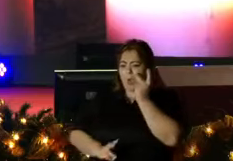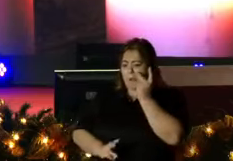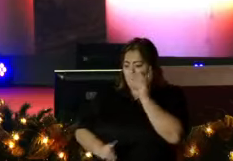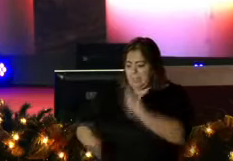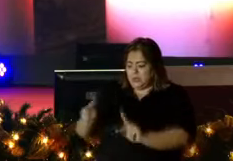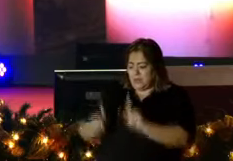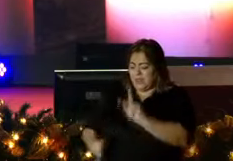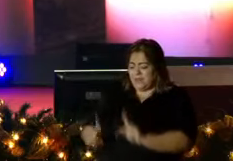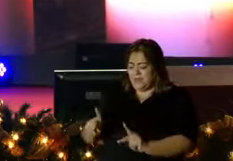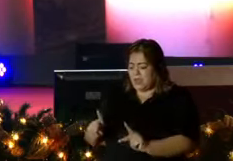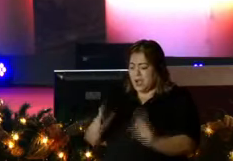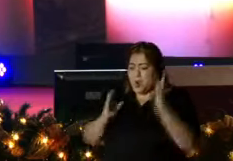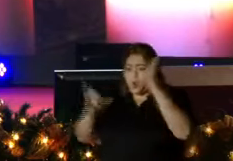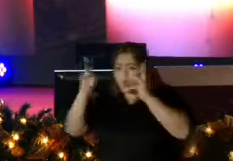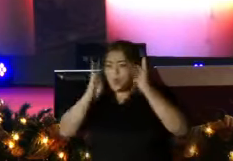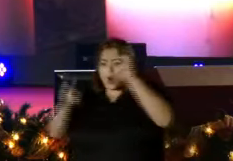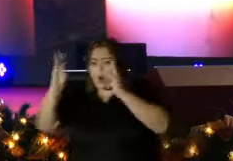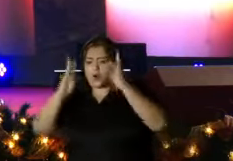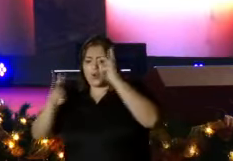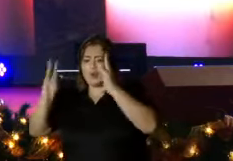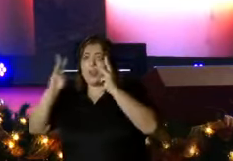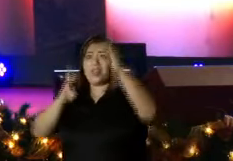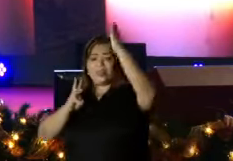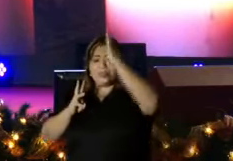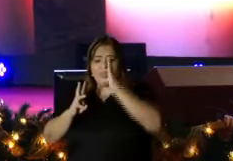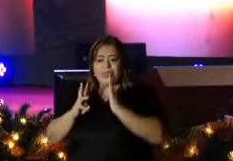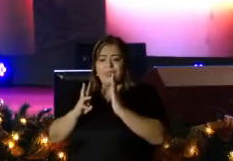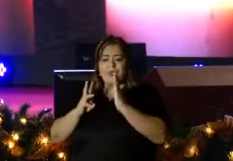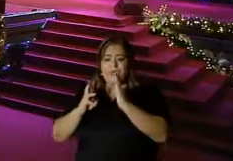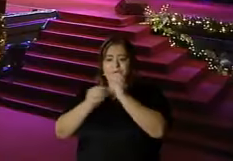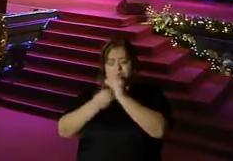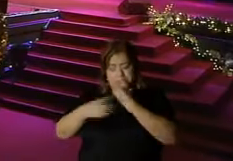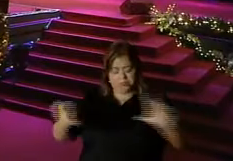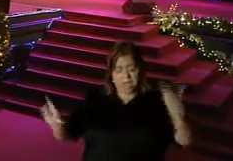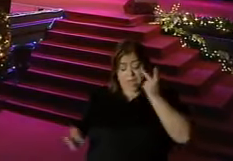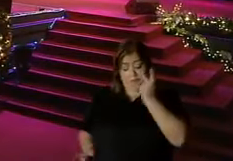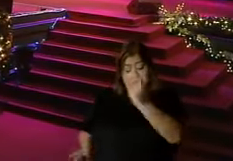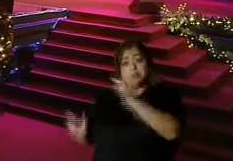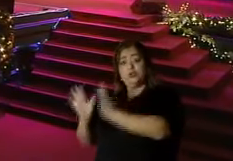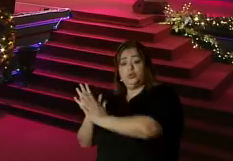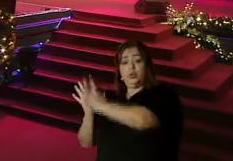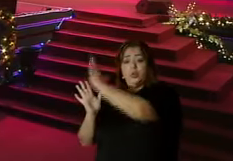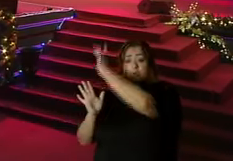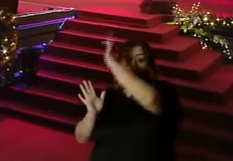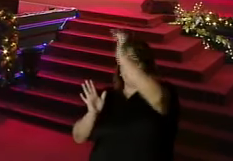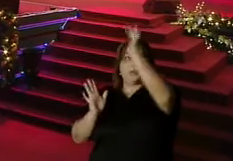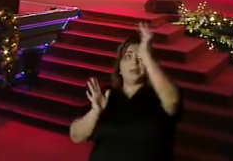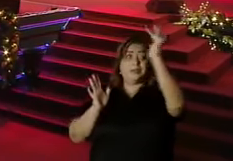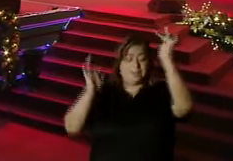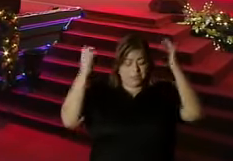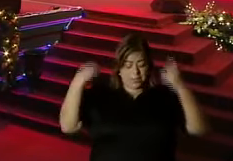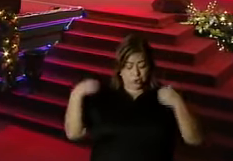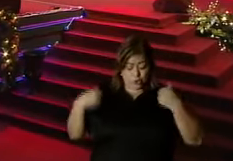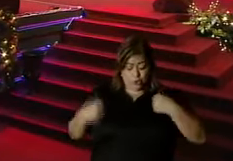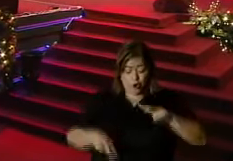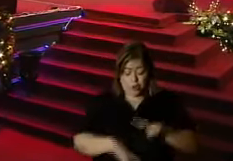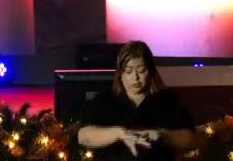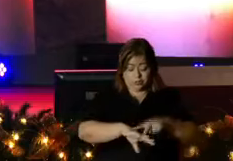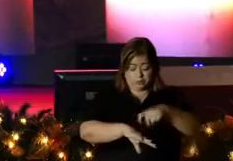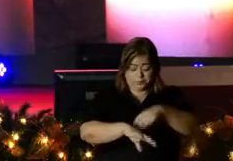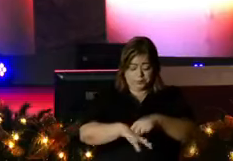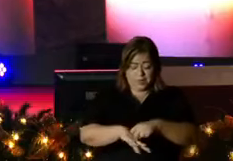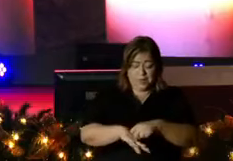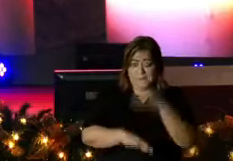atormentado, pero llegó Jesús y te hizo libre. He visto su gloria, caí de rodillas, tuve que